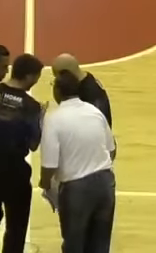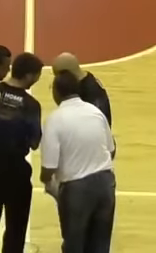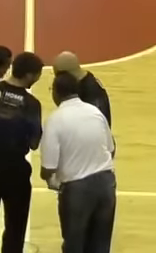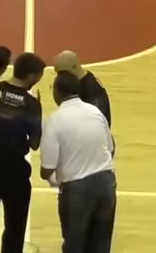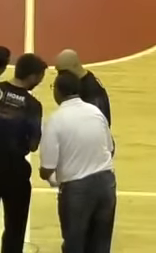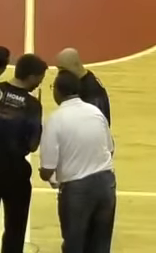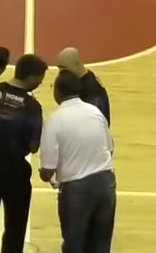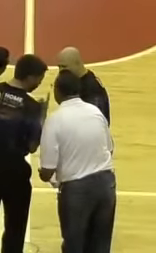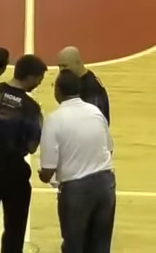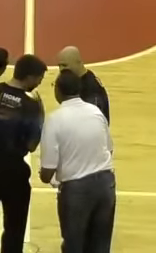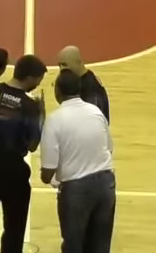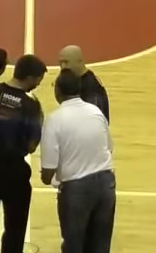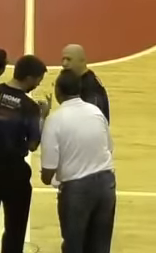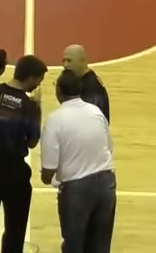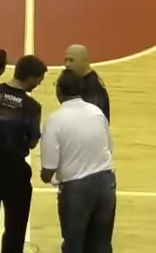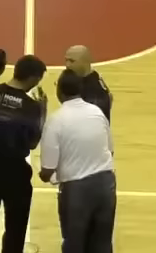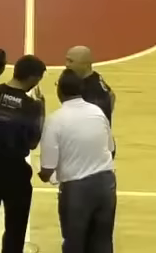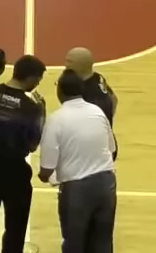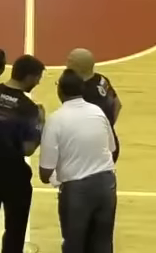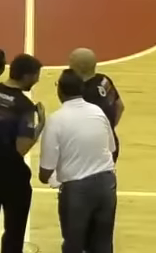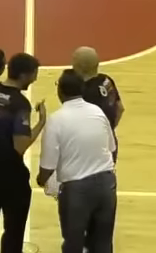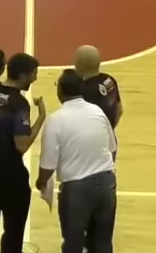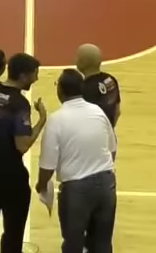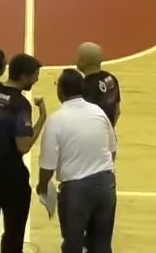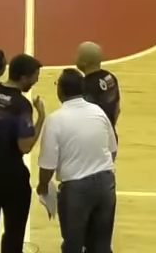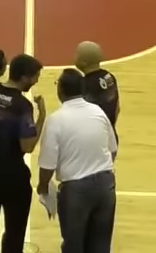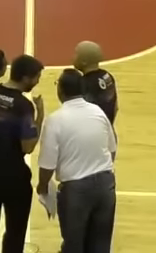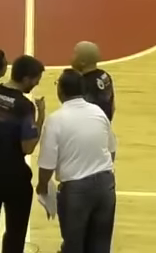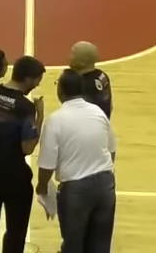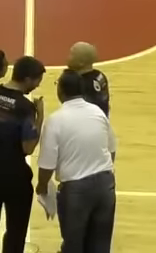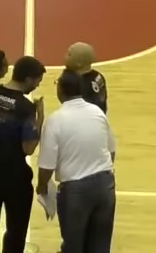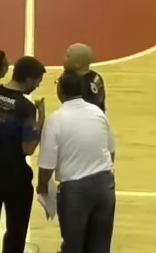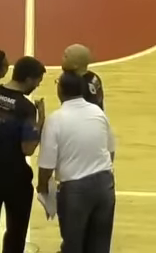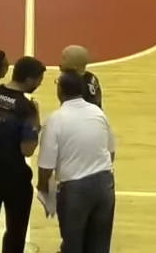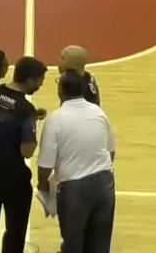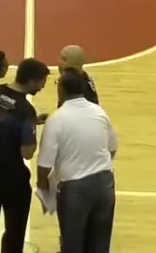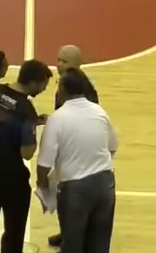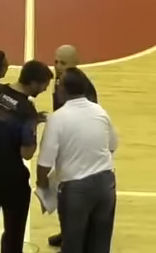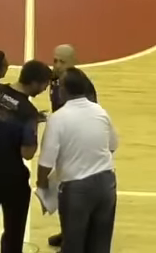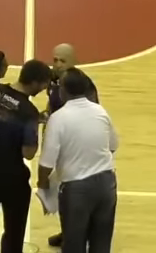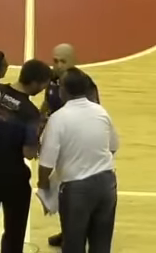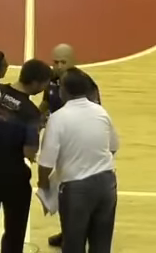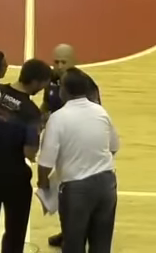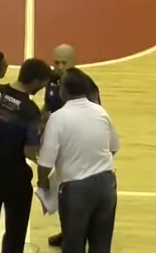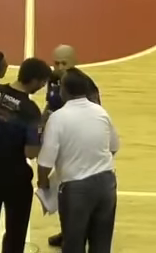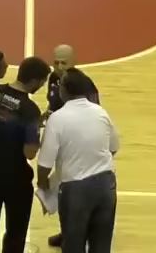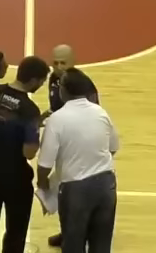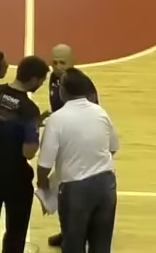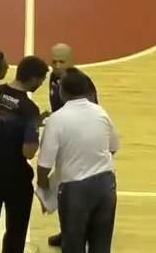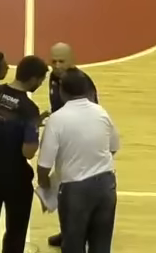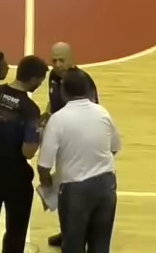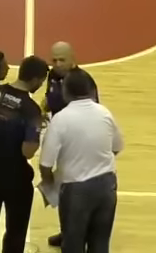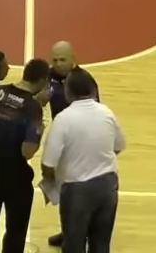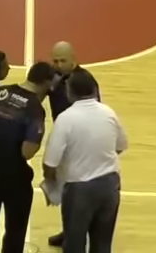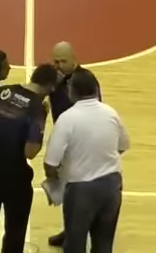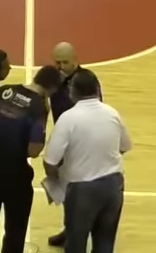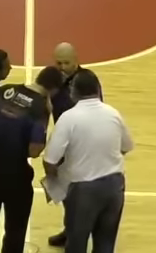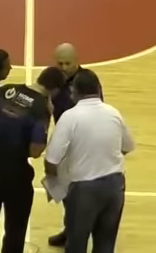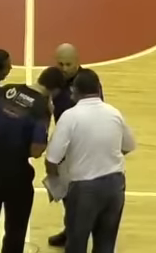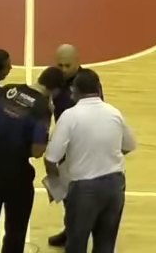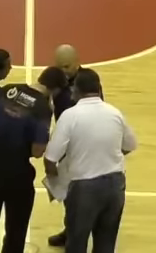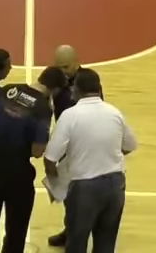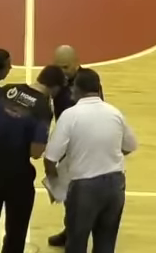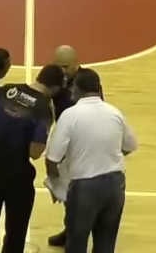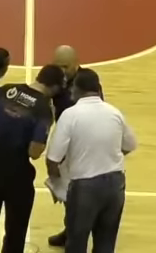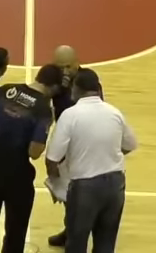Bien, amigos fanáticos, buenas noches, saludos cordiales desde el Emilio Ejeque de Humacao, la casa grande de los